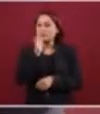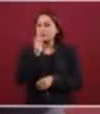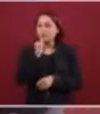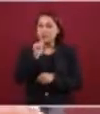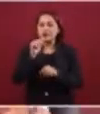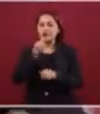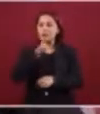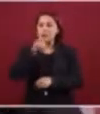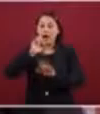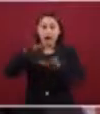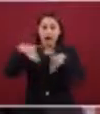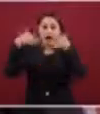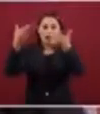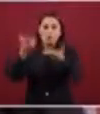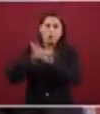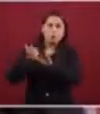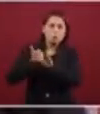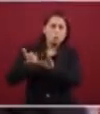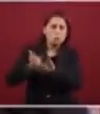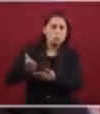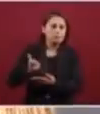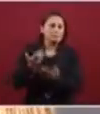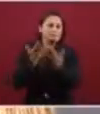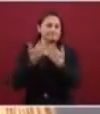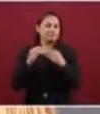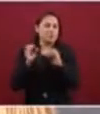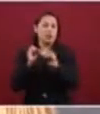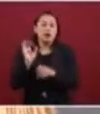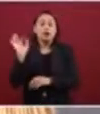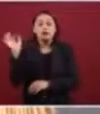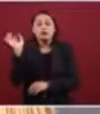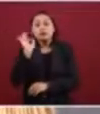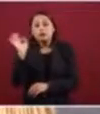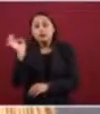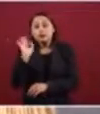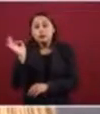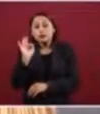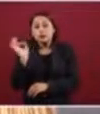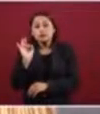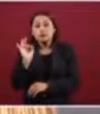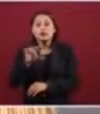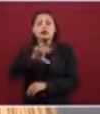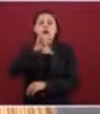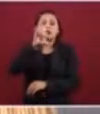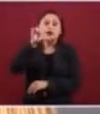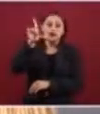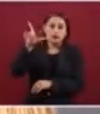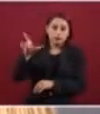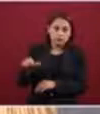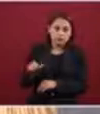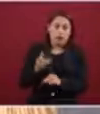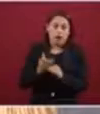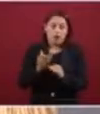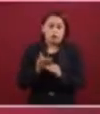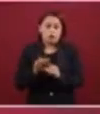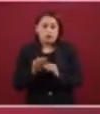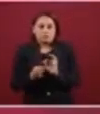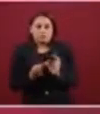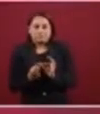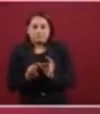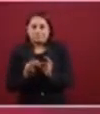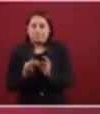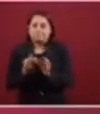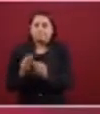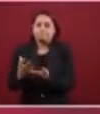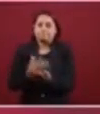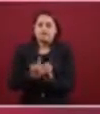corresponsales, quisiéramos que reorganizarla y volver a tener corresponsales en el extranjero, por supuesto, porque es